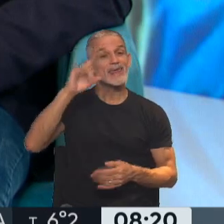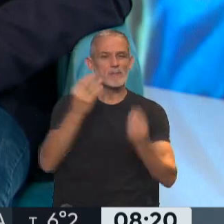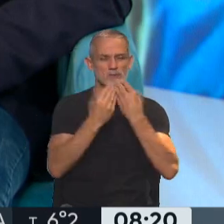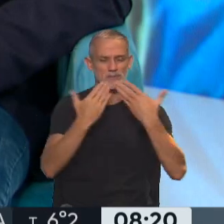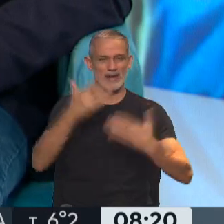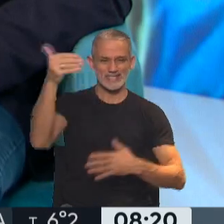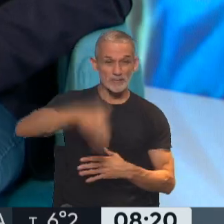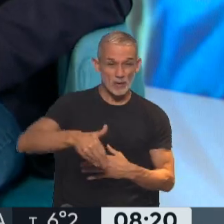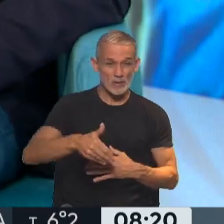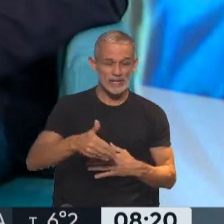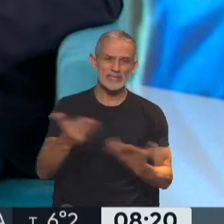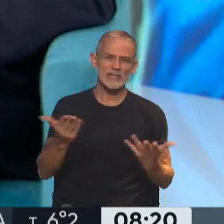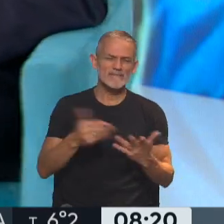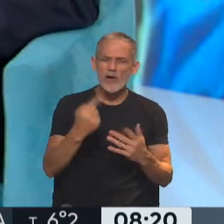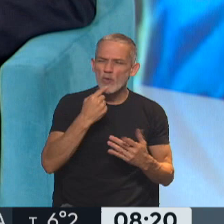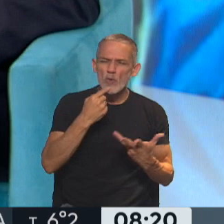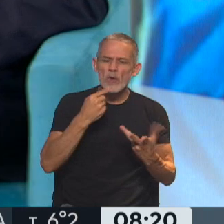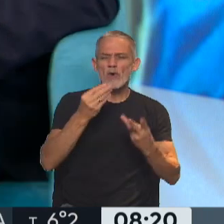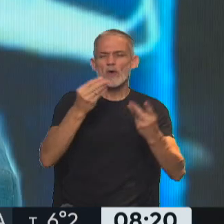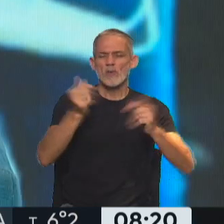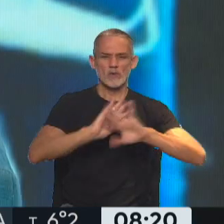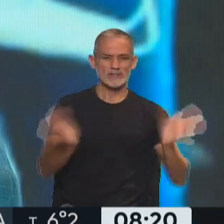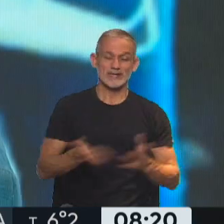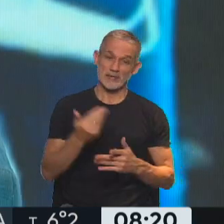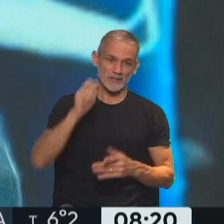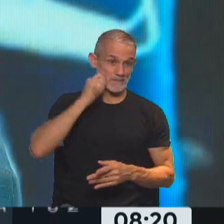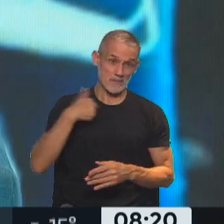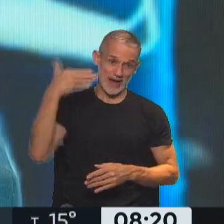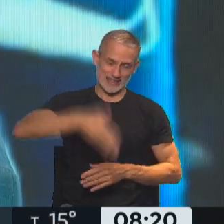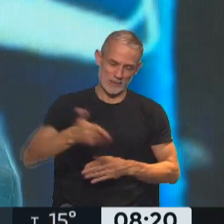haber venido y por estar con nosotros, sacándonos todas las dudas. Un gusto. Muchísimas gracias. Gracias.